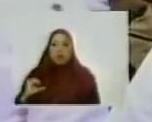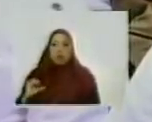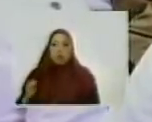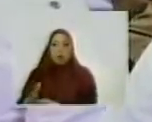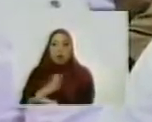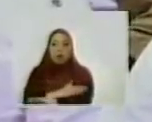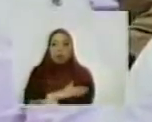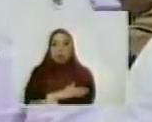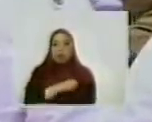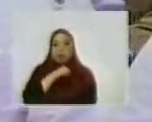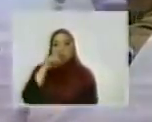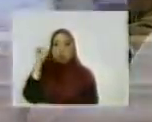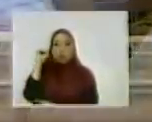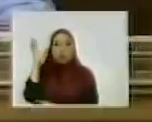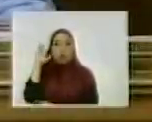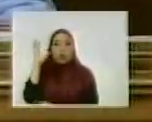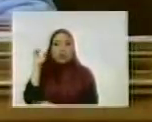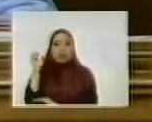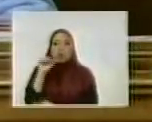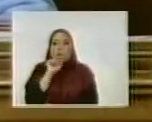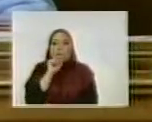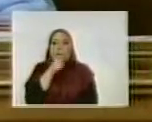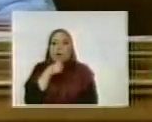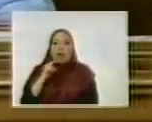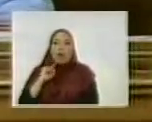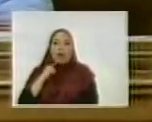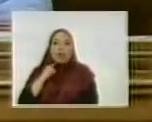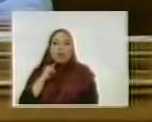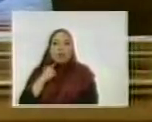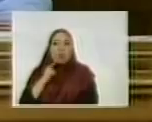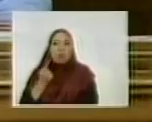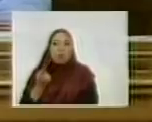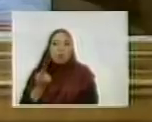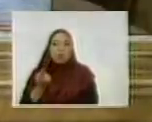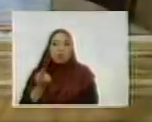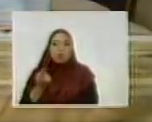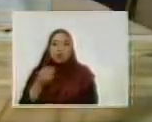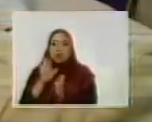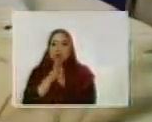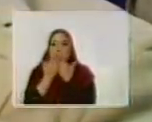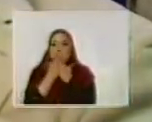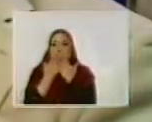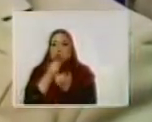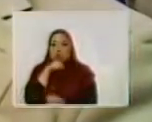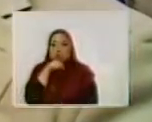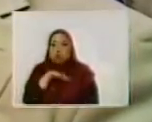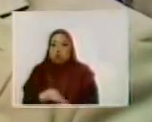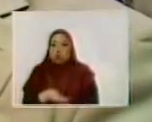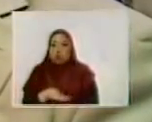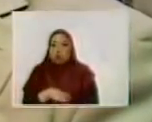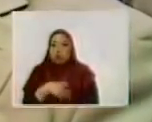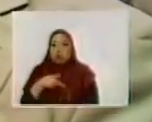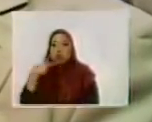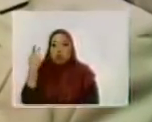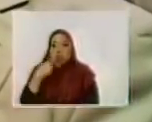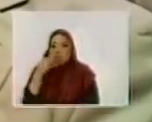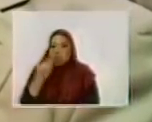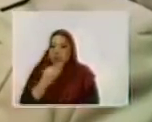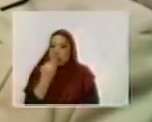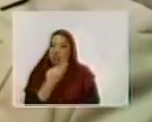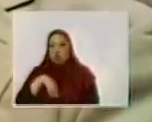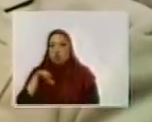en el viejo Congreso. En el viejo Congreso. Son documentos para la historia de un patriota verdadero.